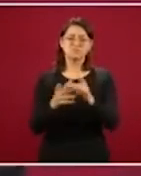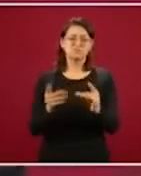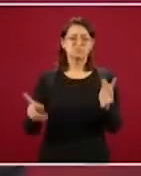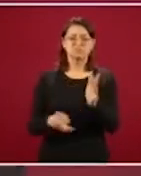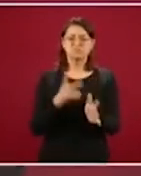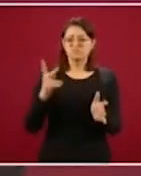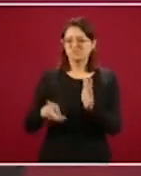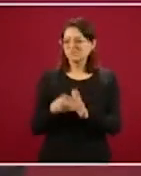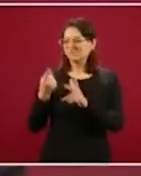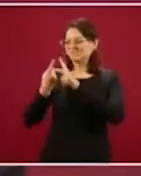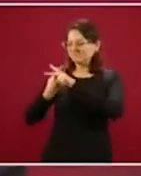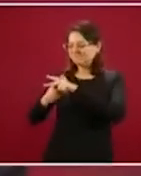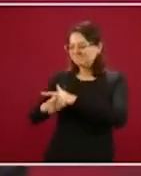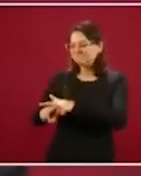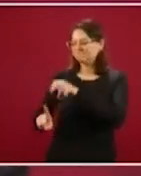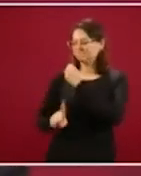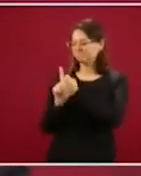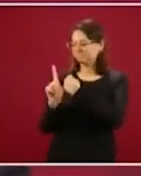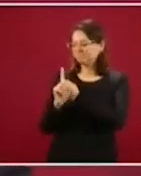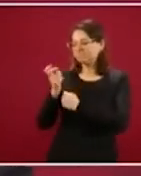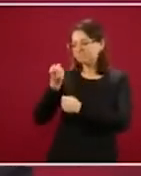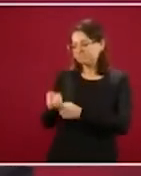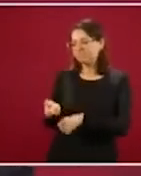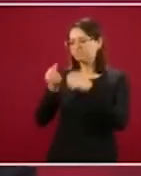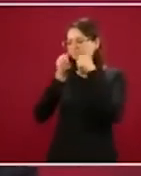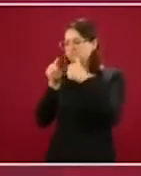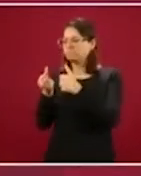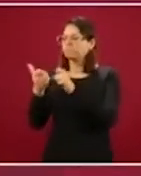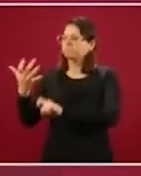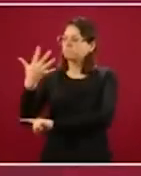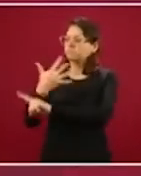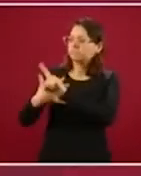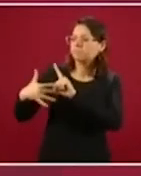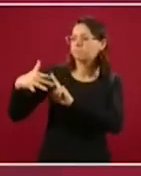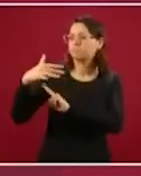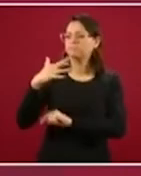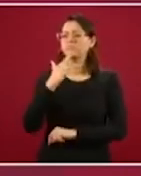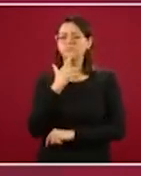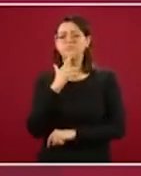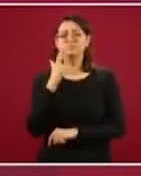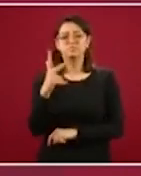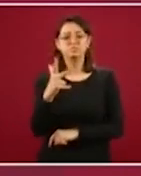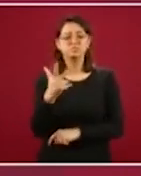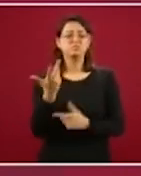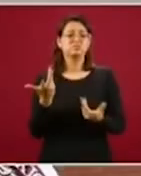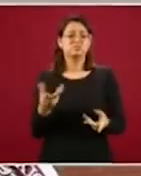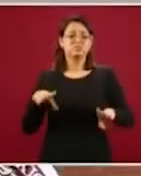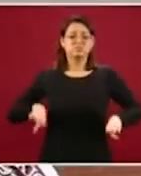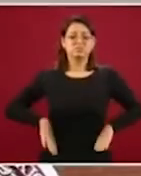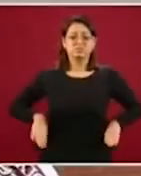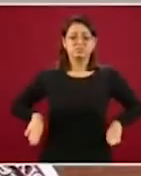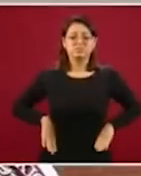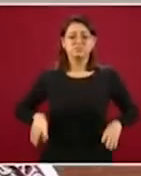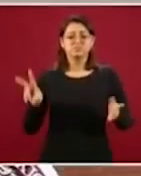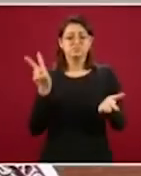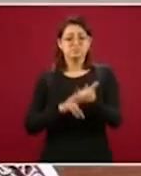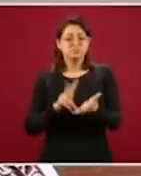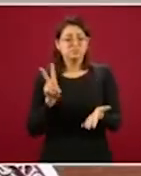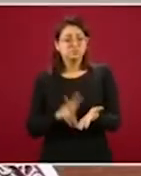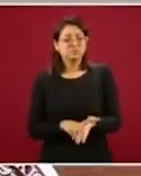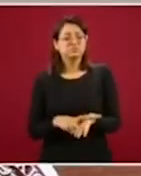para tener una sociedad mejor para que se fortalezcan los valores